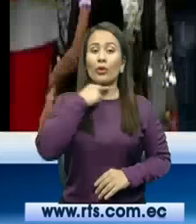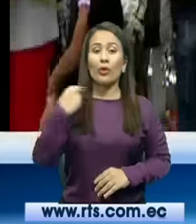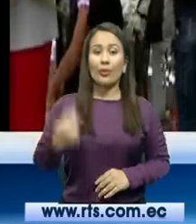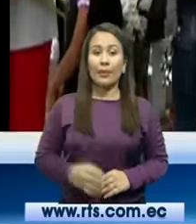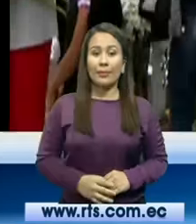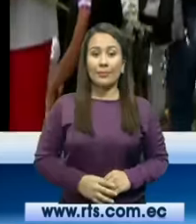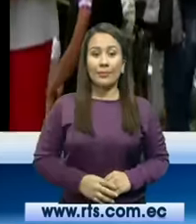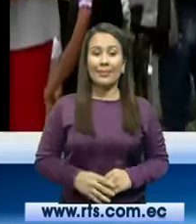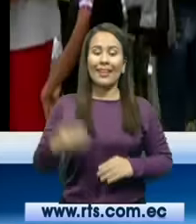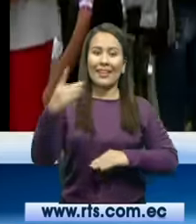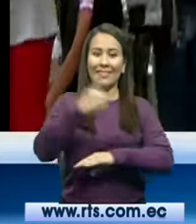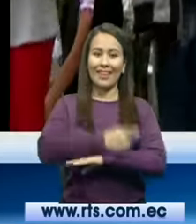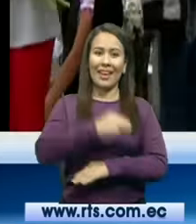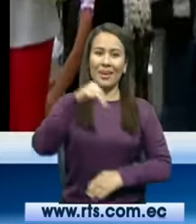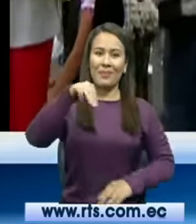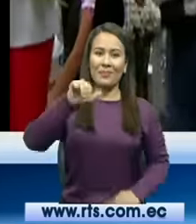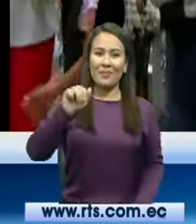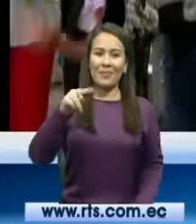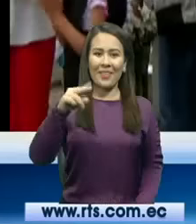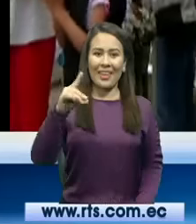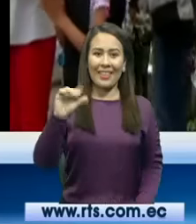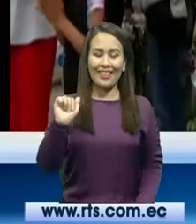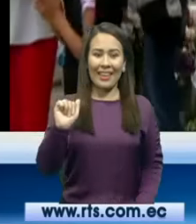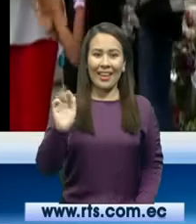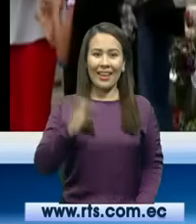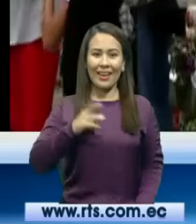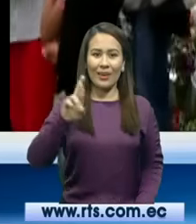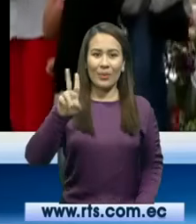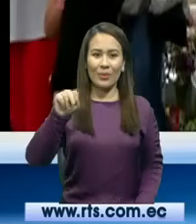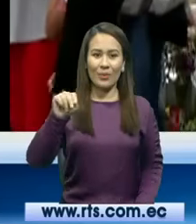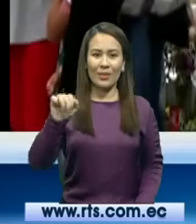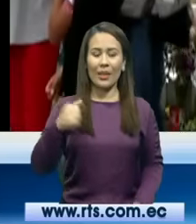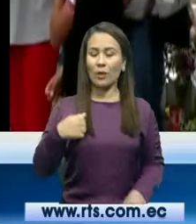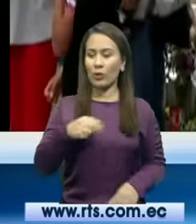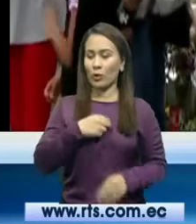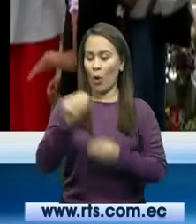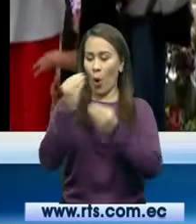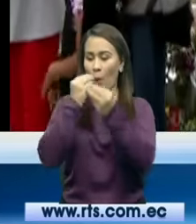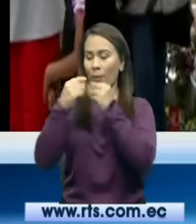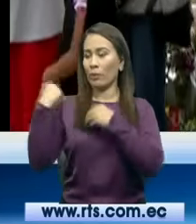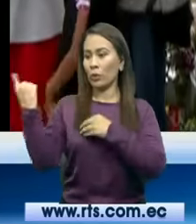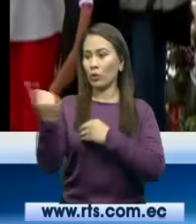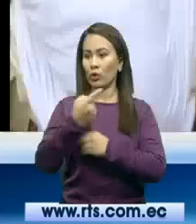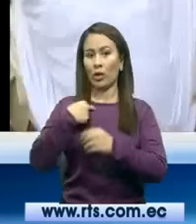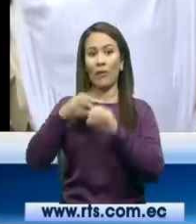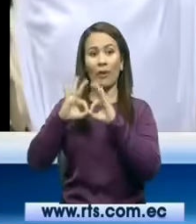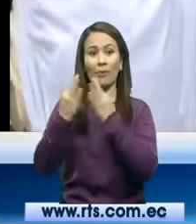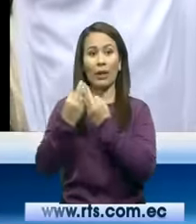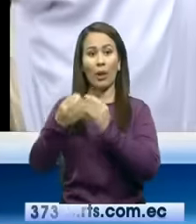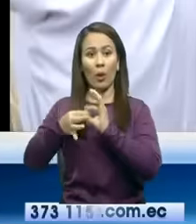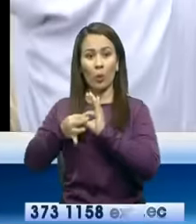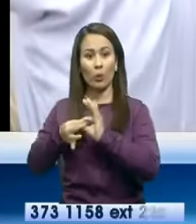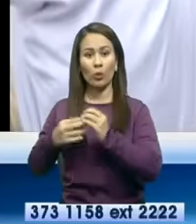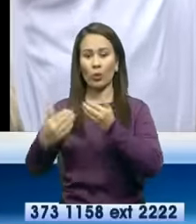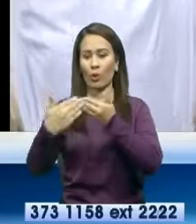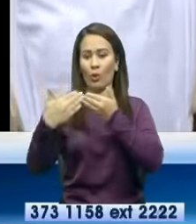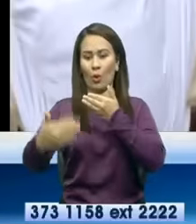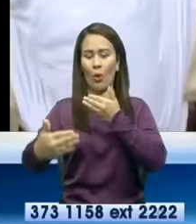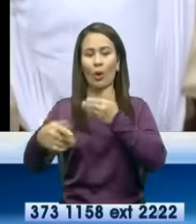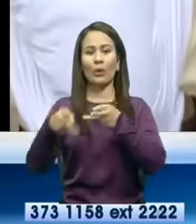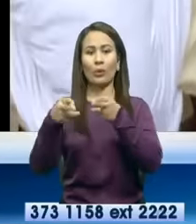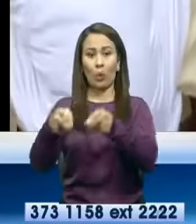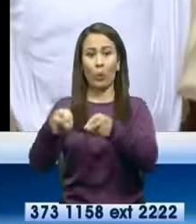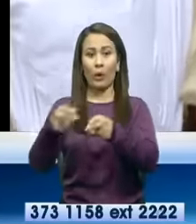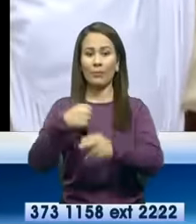punya. Nosotros tendemos para a comer juntos, junto al, digamos, a la